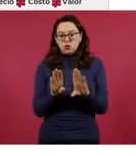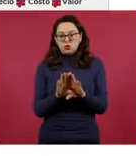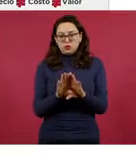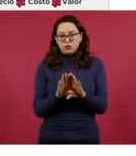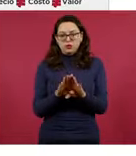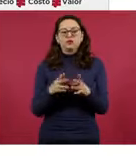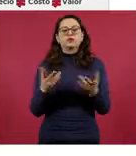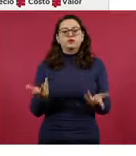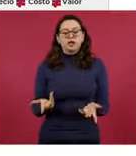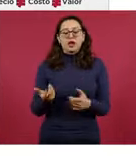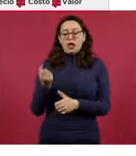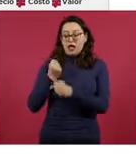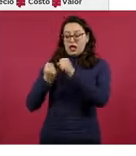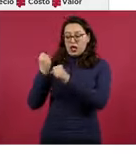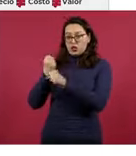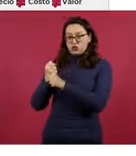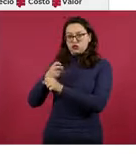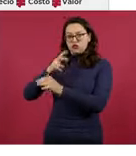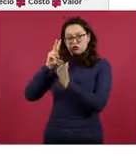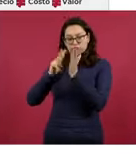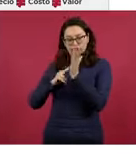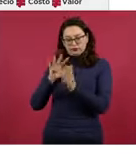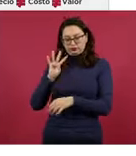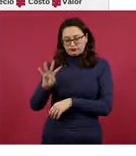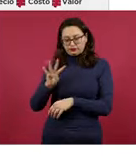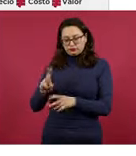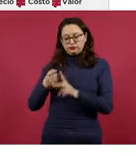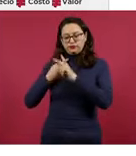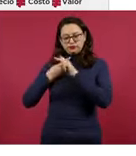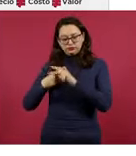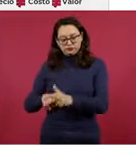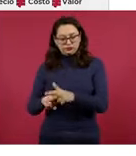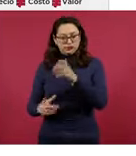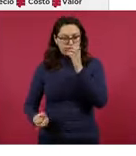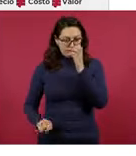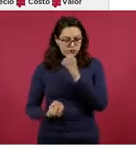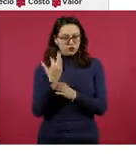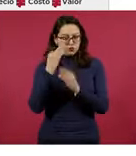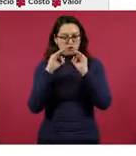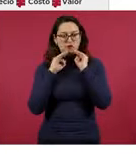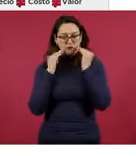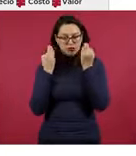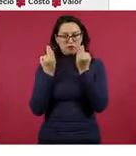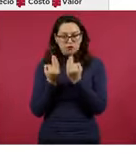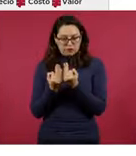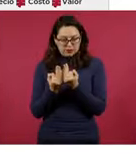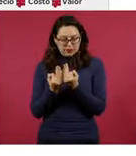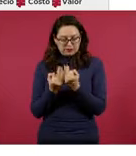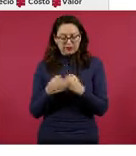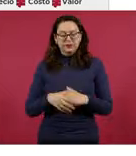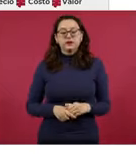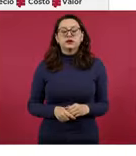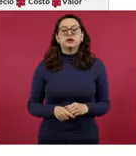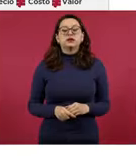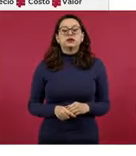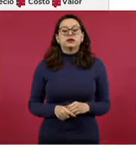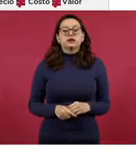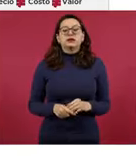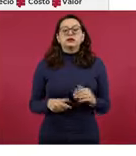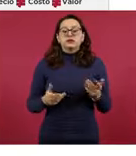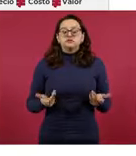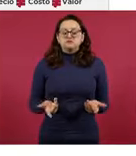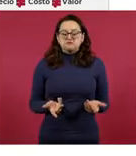se implementó en la Secretaría de Salud nos señala que hemos trabajado en